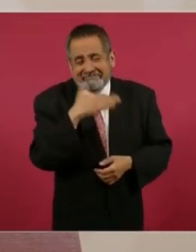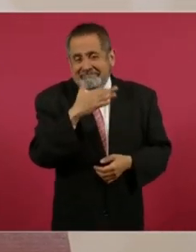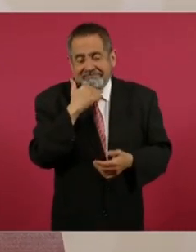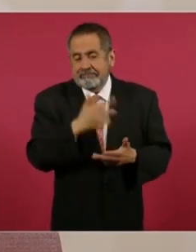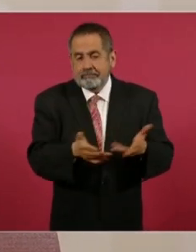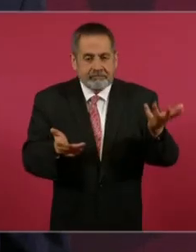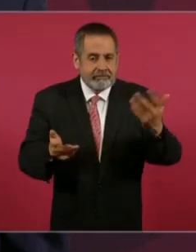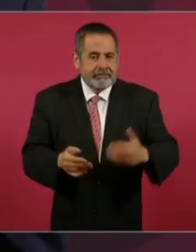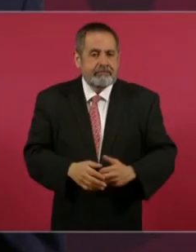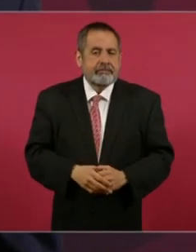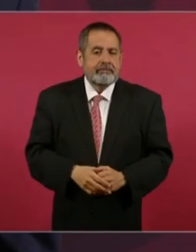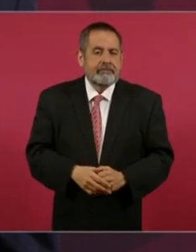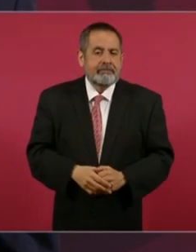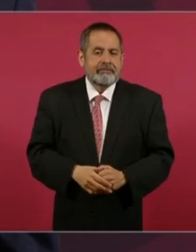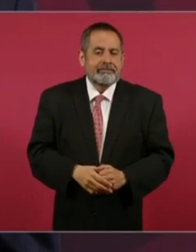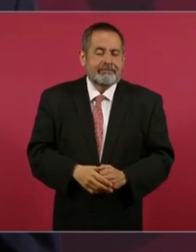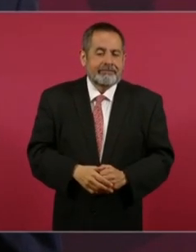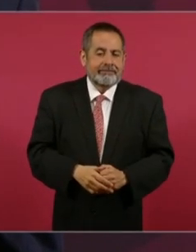pero pues